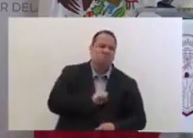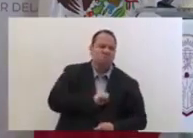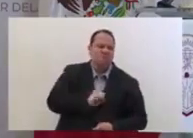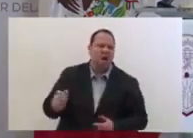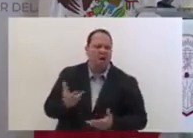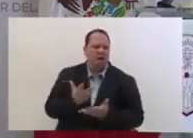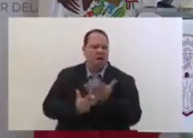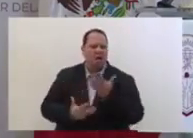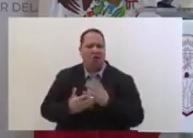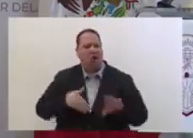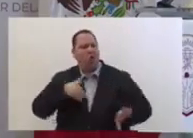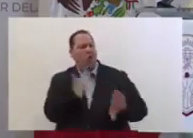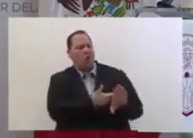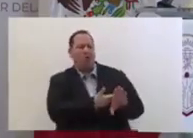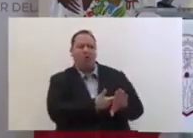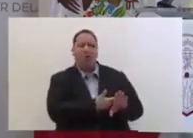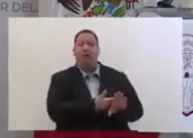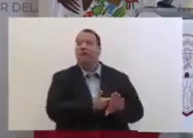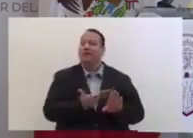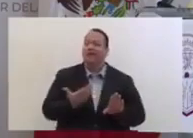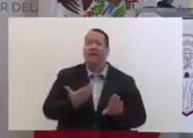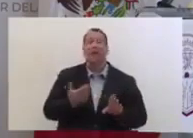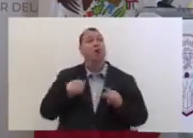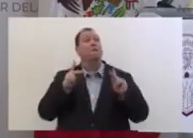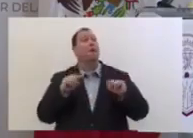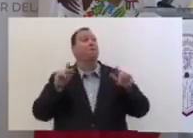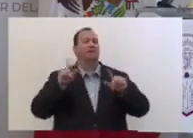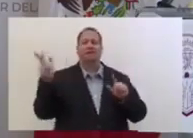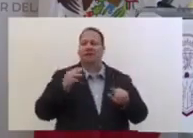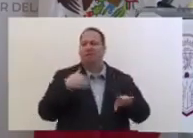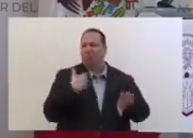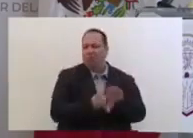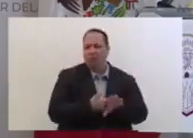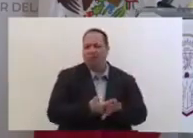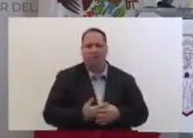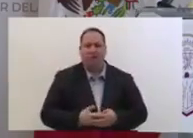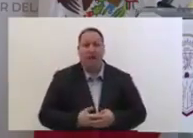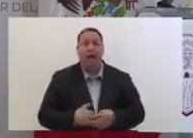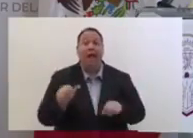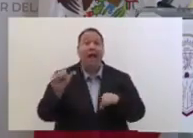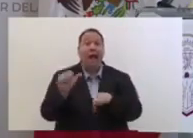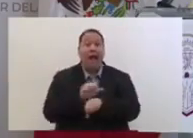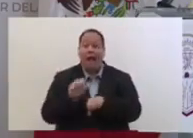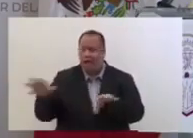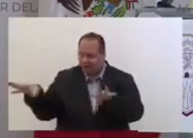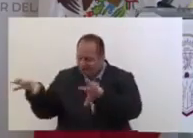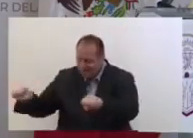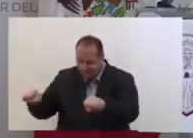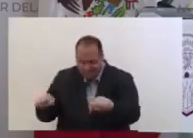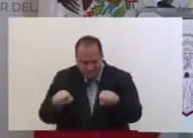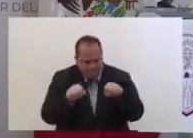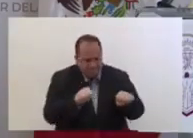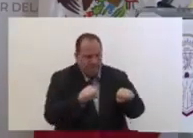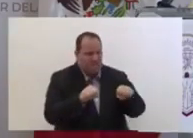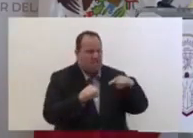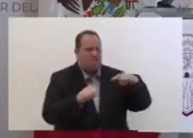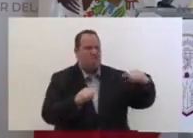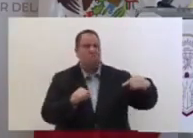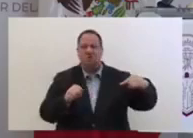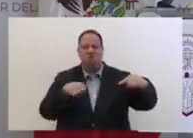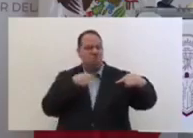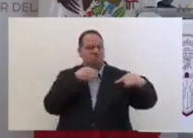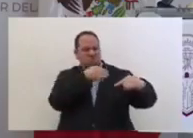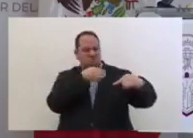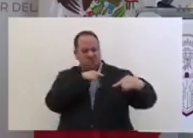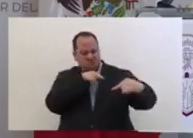propósitos antisociales, pacifistas, pues disponen de un vehículo de motor para ponerlo bloqueando la